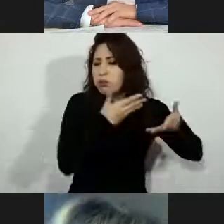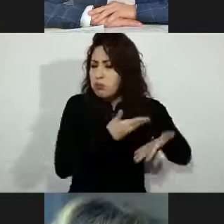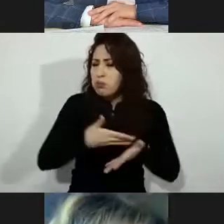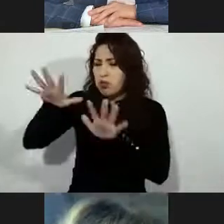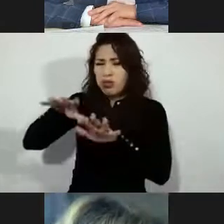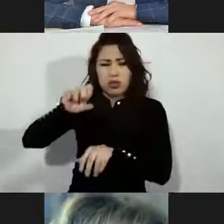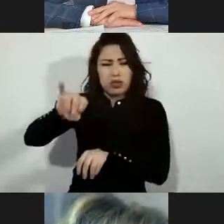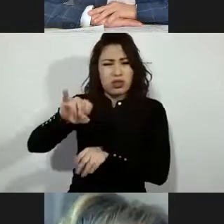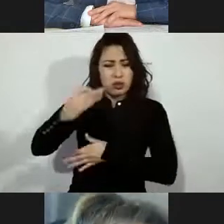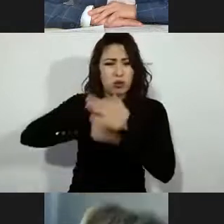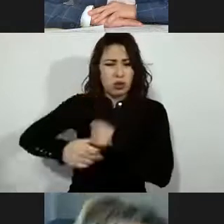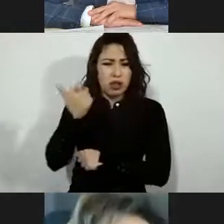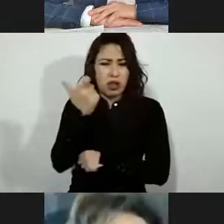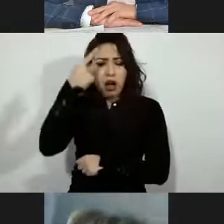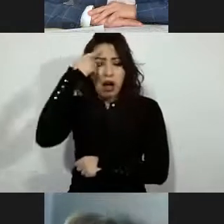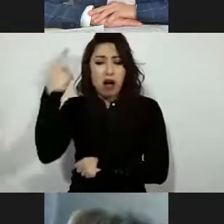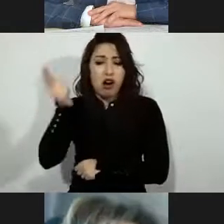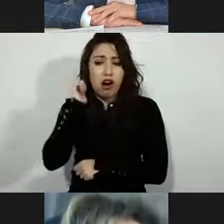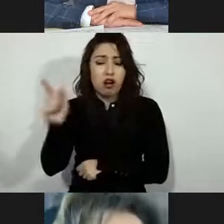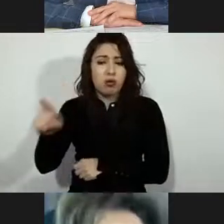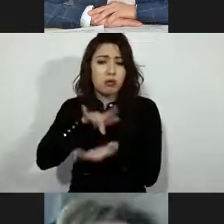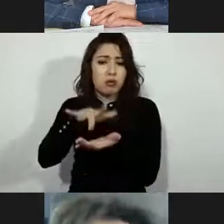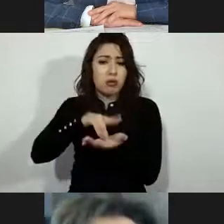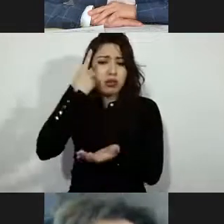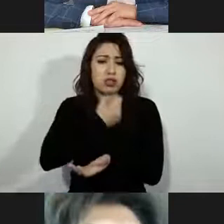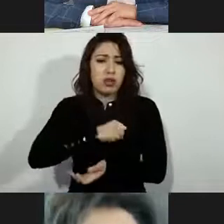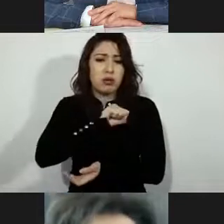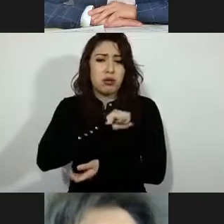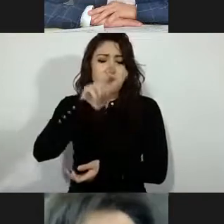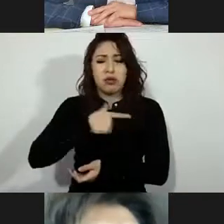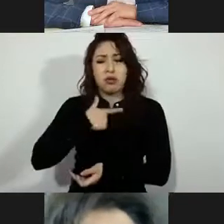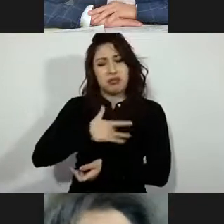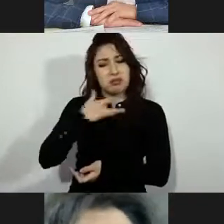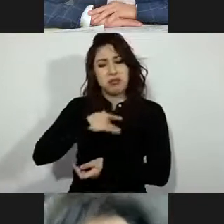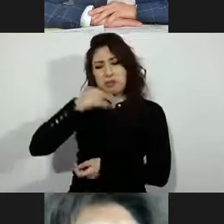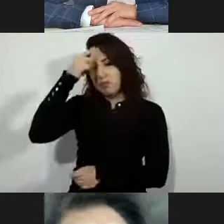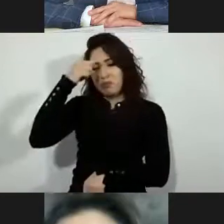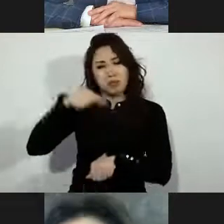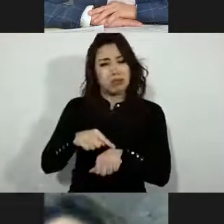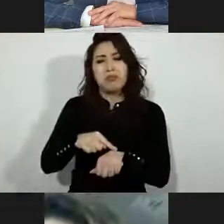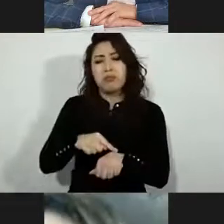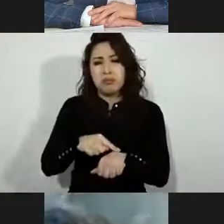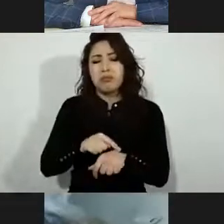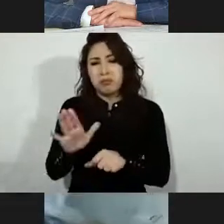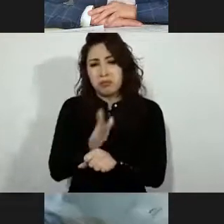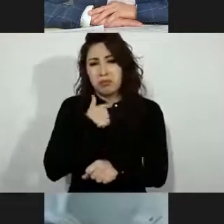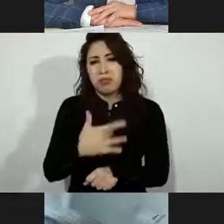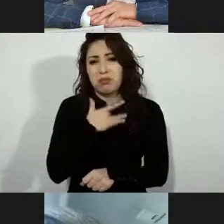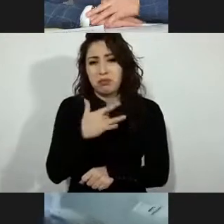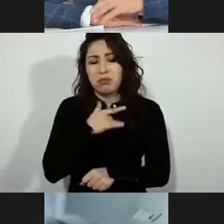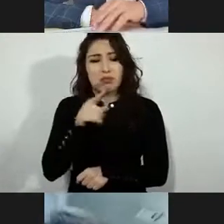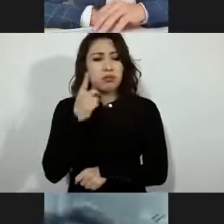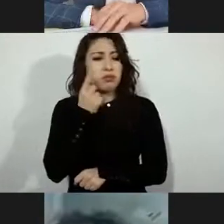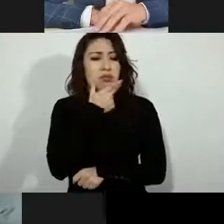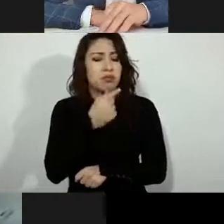si ojalá se esté invirtiendo en salud. No es claro, mejor deberíamos de hacer nosotros lo que nos corresponde como representantes de la